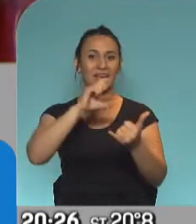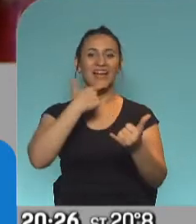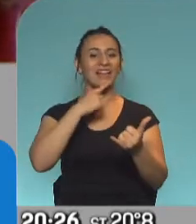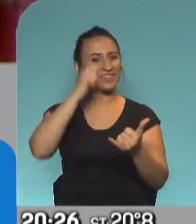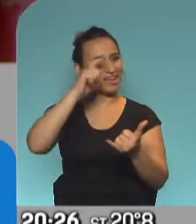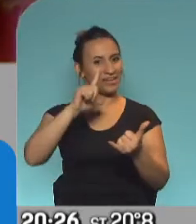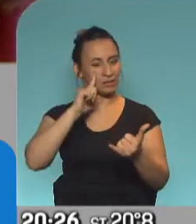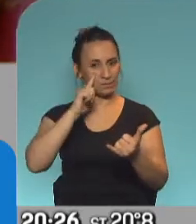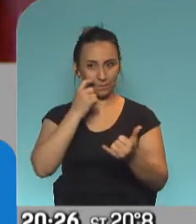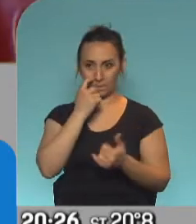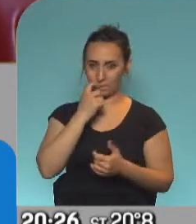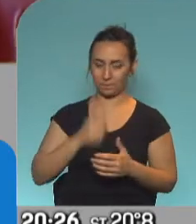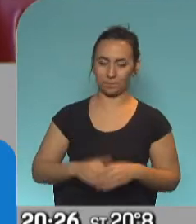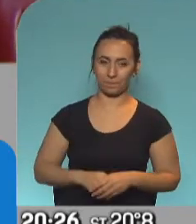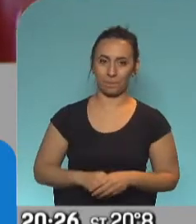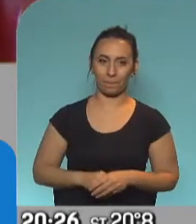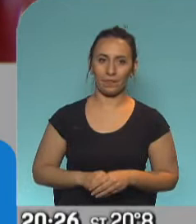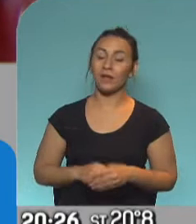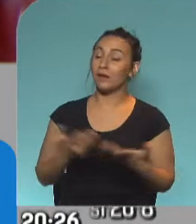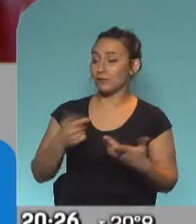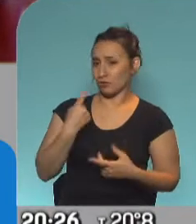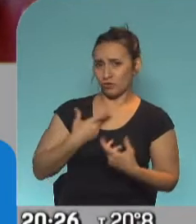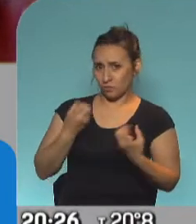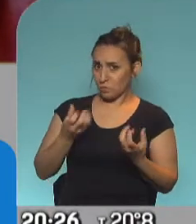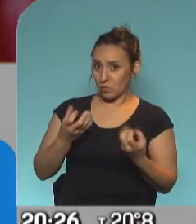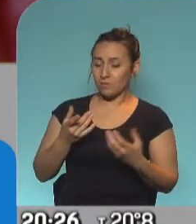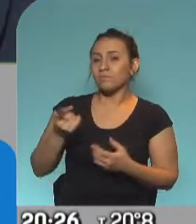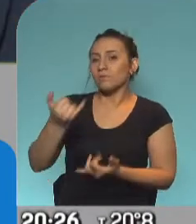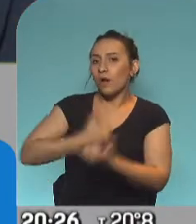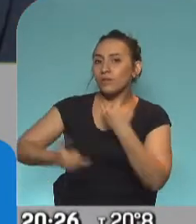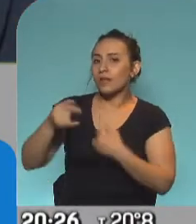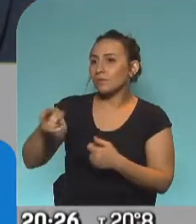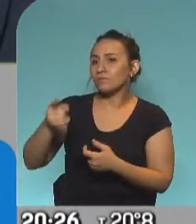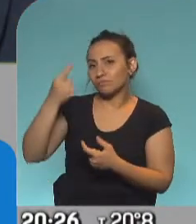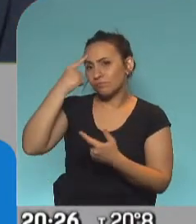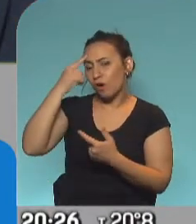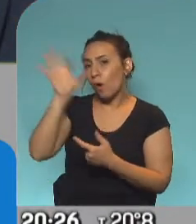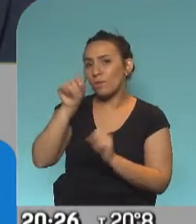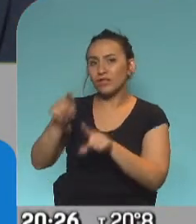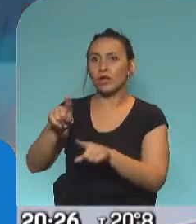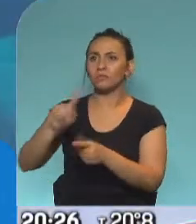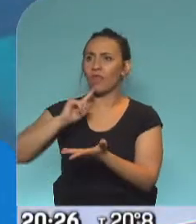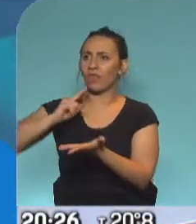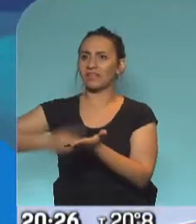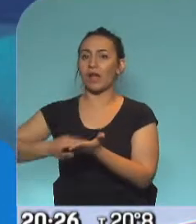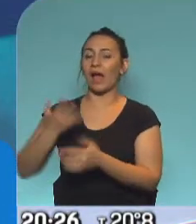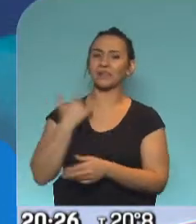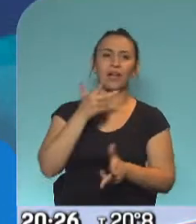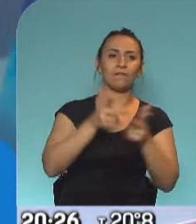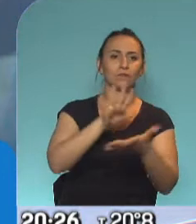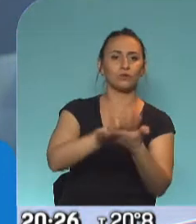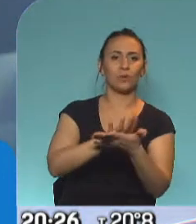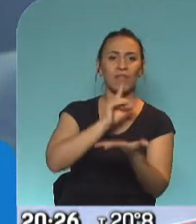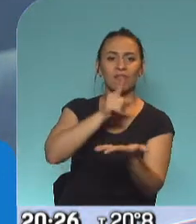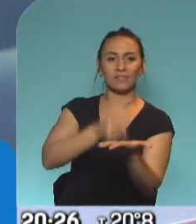Radiel? Bien, muy bien. Cuéntenos qué le parece este fallo. Ayer hablábamos sobre el fallo sobre Bruglia y